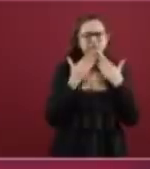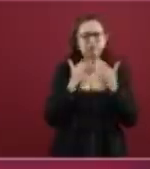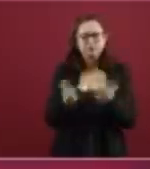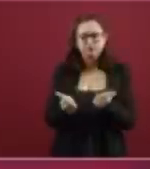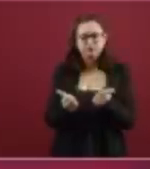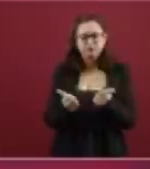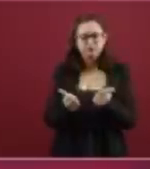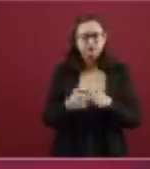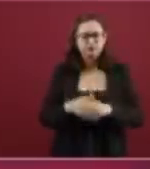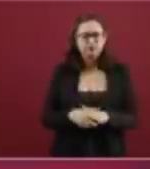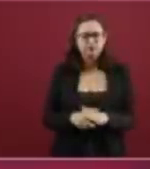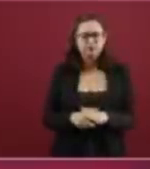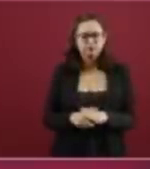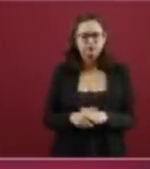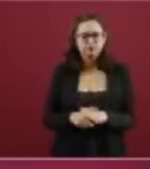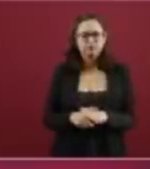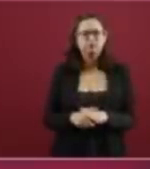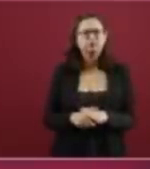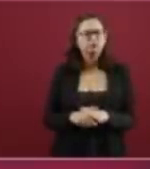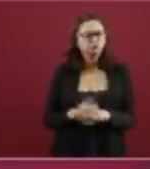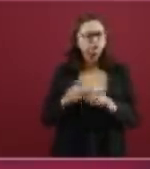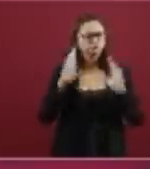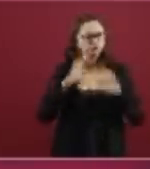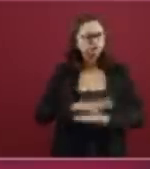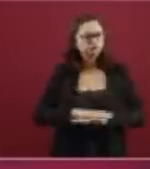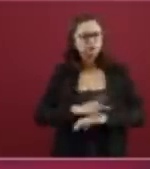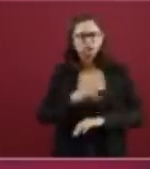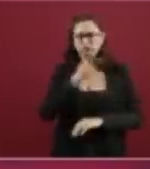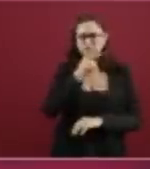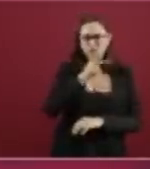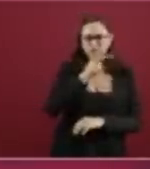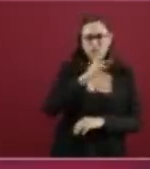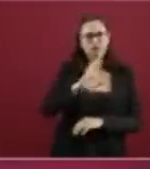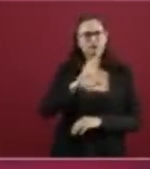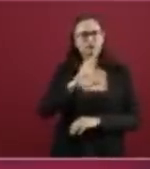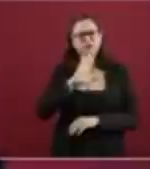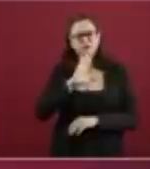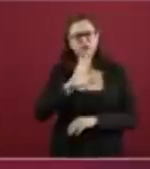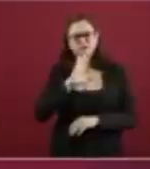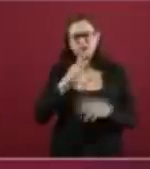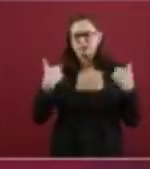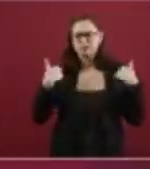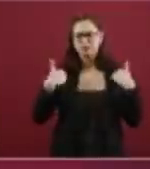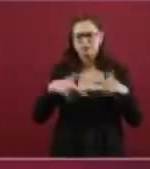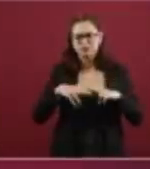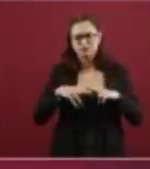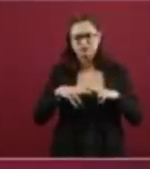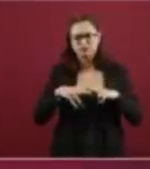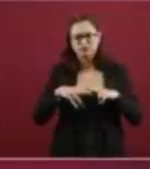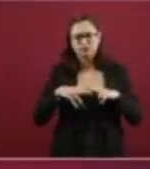hay concordia entre padres de familia, maestros,